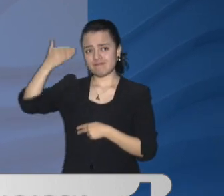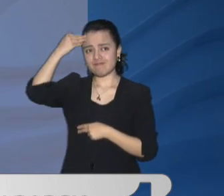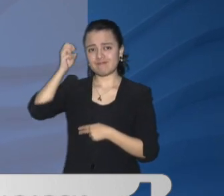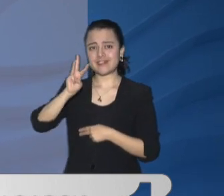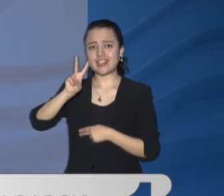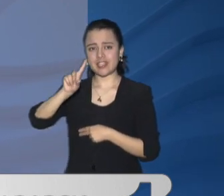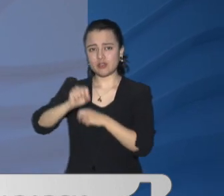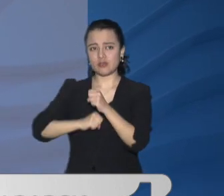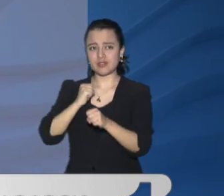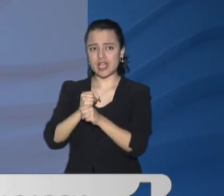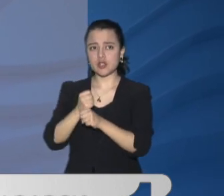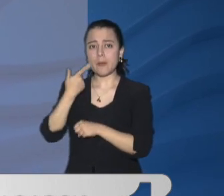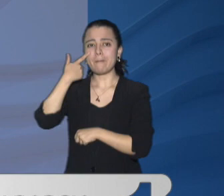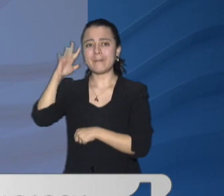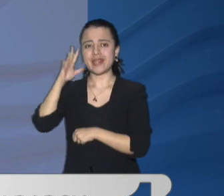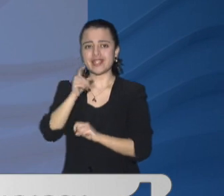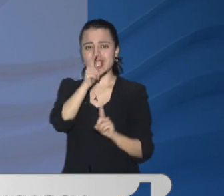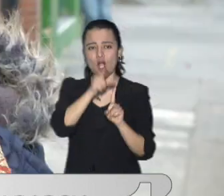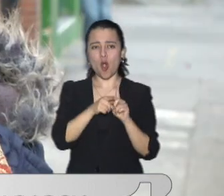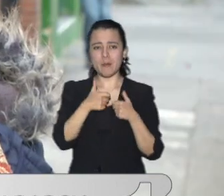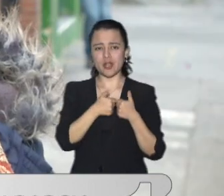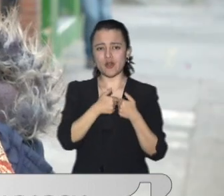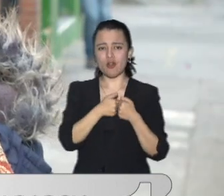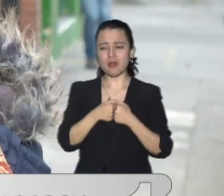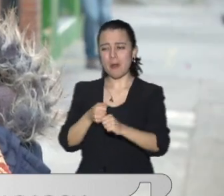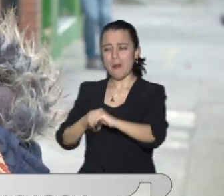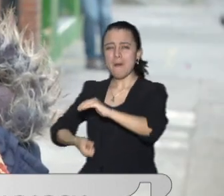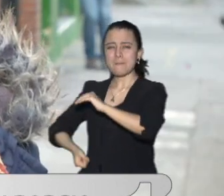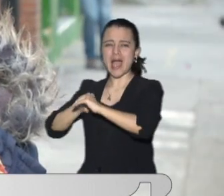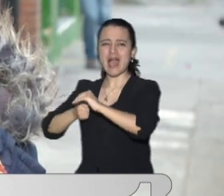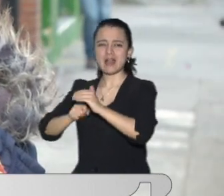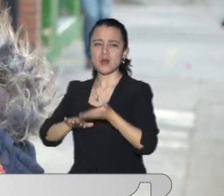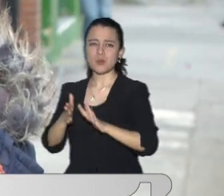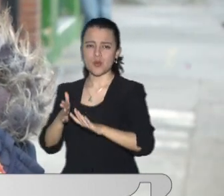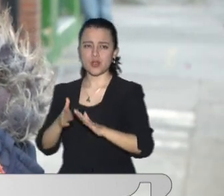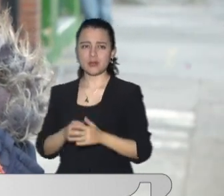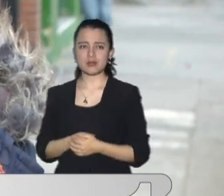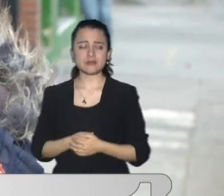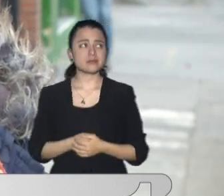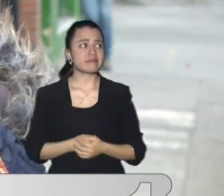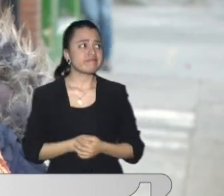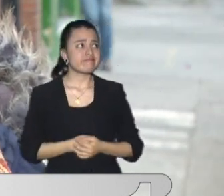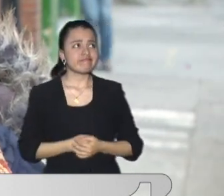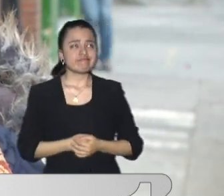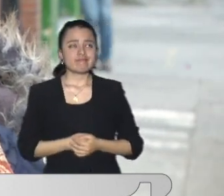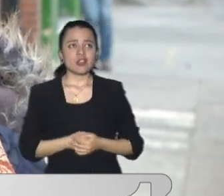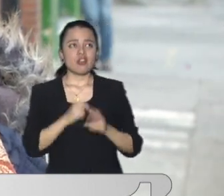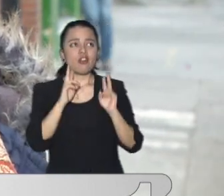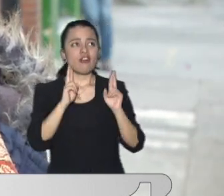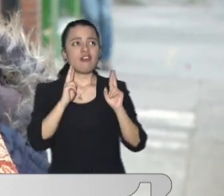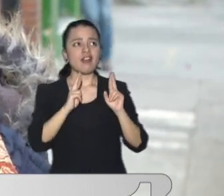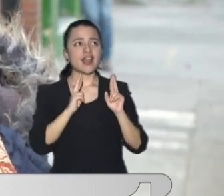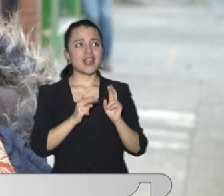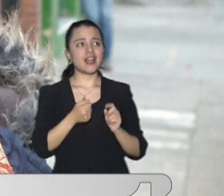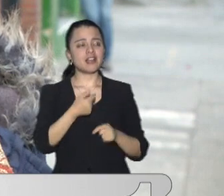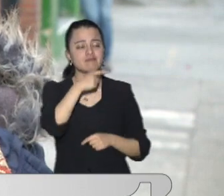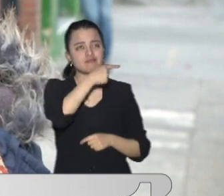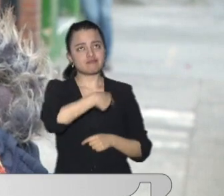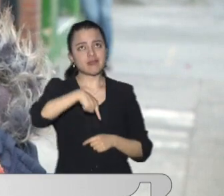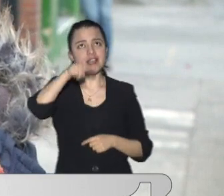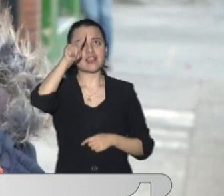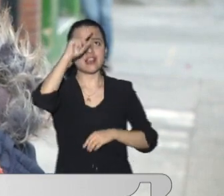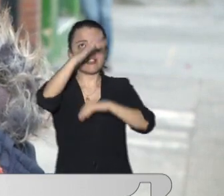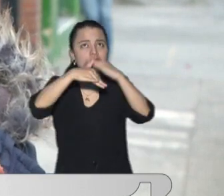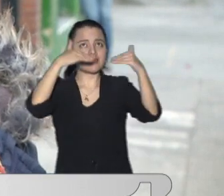aparentemente asesinada por su pareja sentimental en Chile. Que Dios me la lleve con bien y me la tenga en su santa